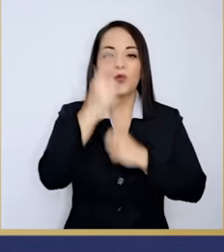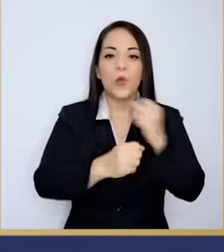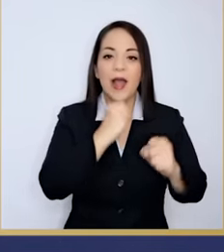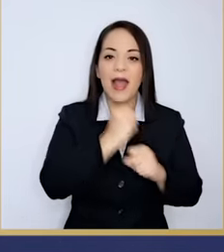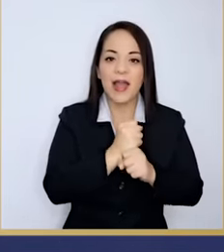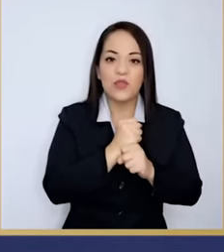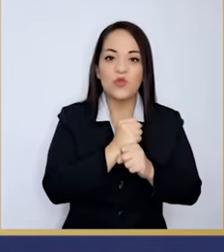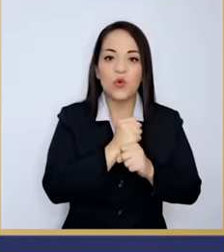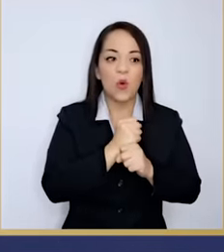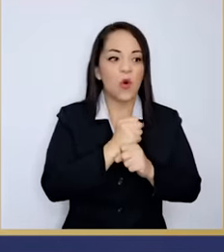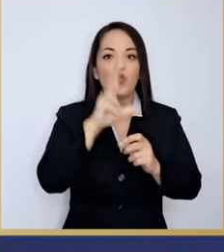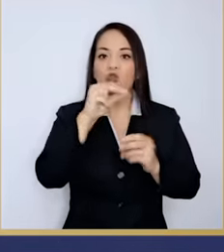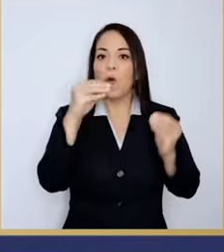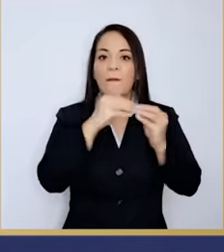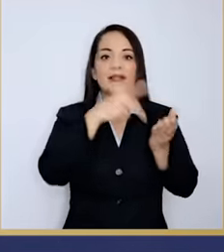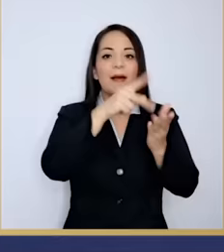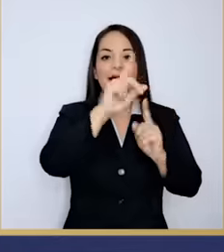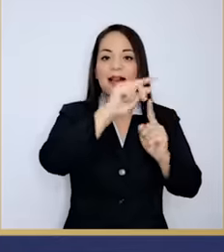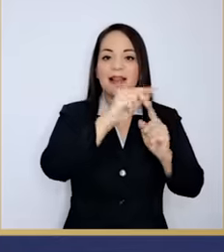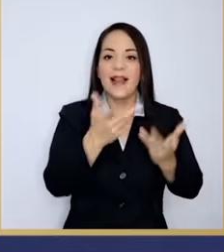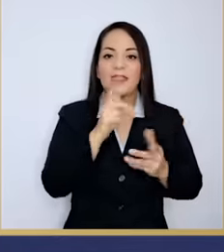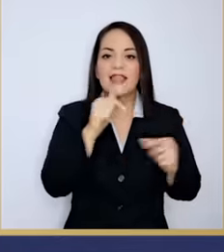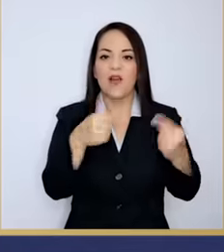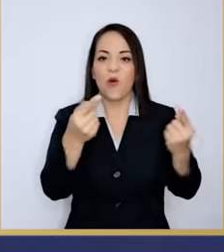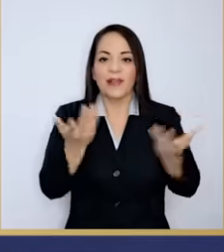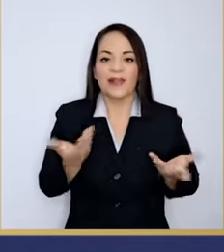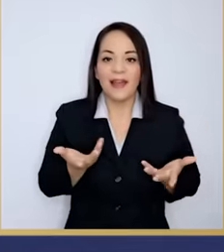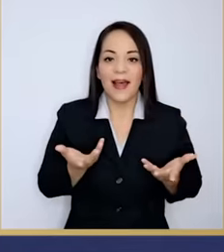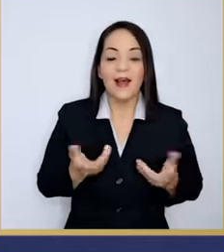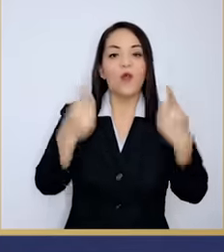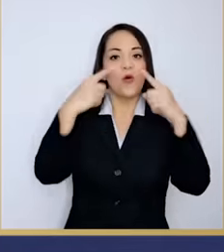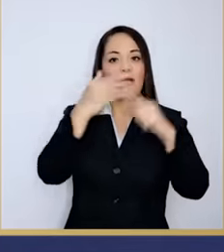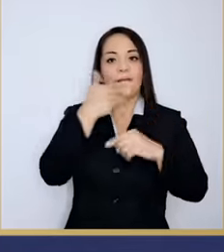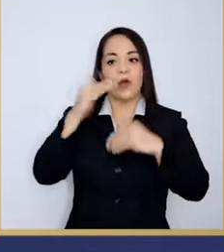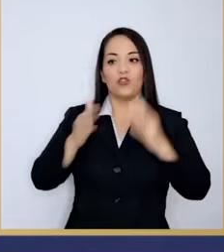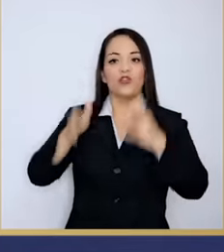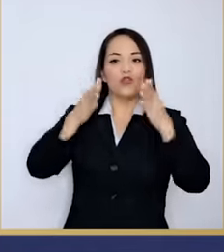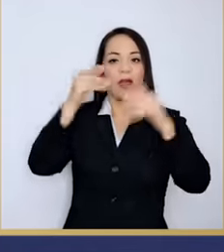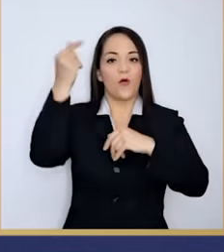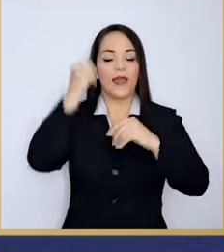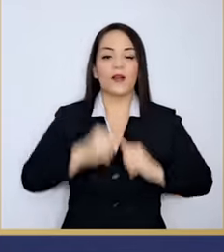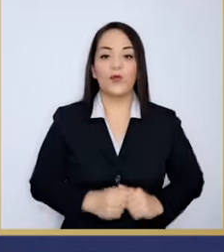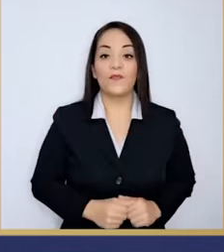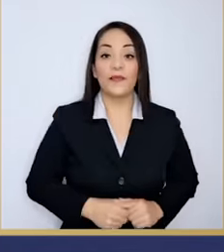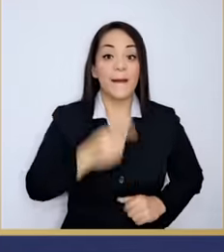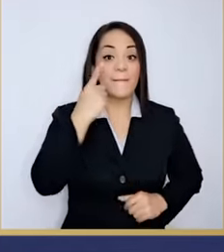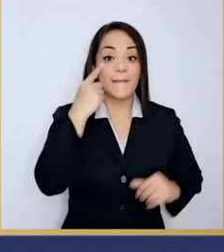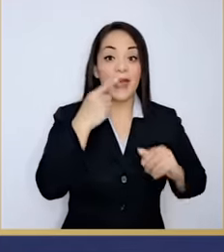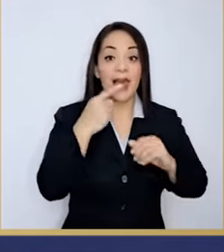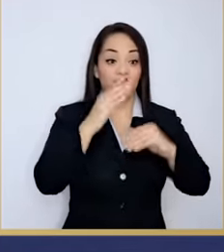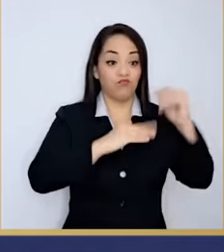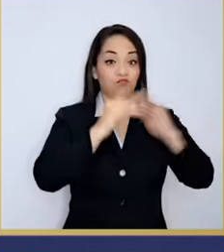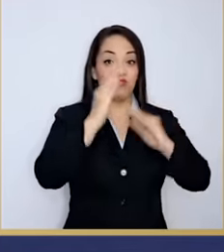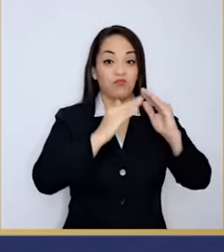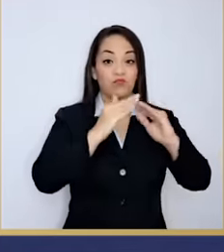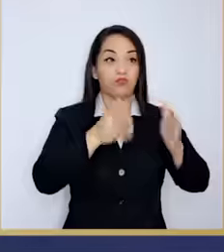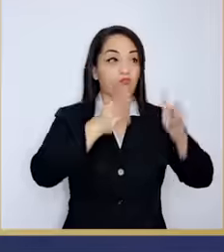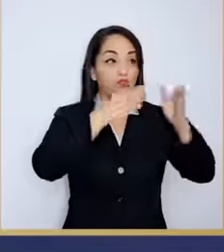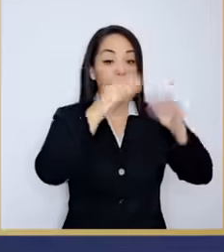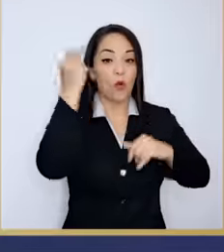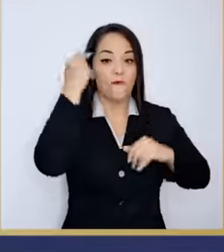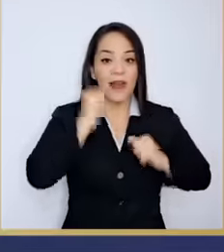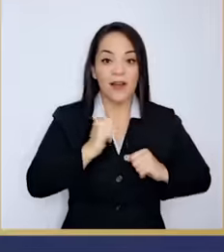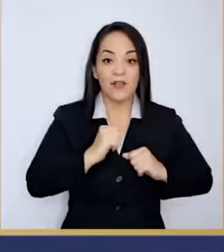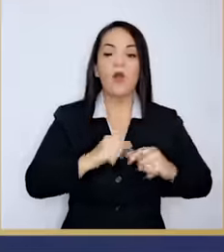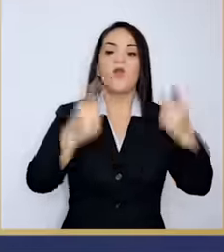30,000 millones de colones al año en alquileres y tener nuestra propia ciudad gobierno? Con ciudad gobierno